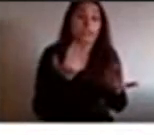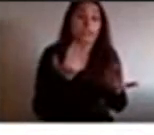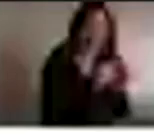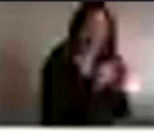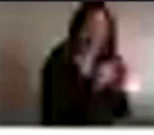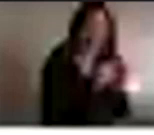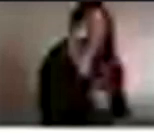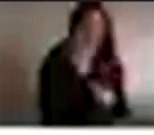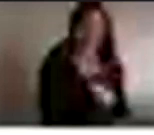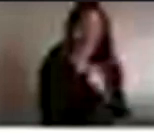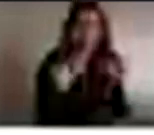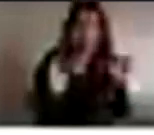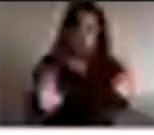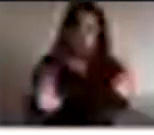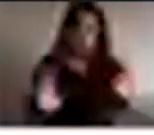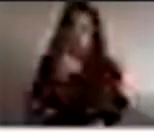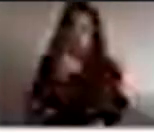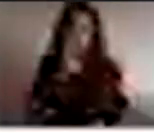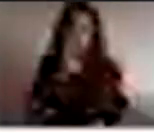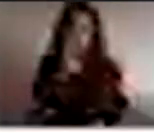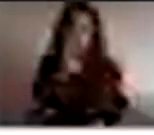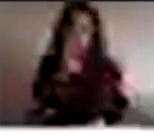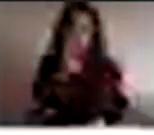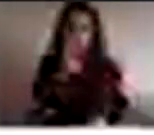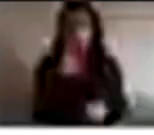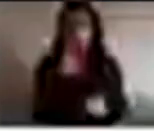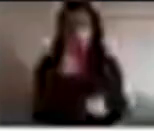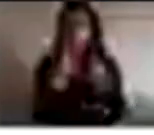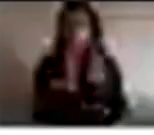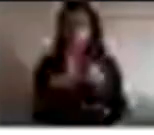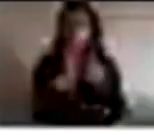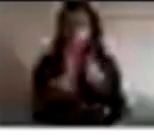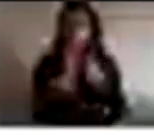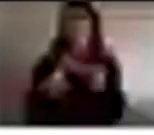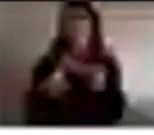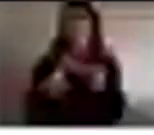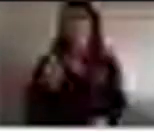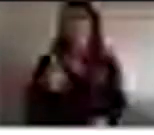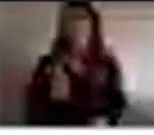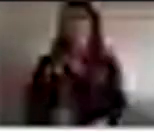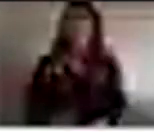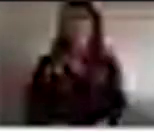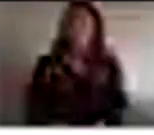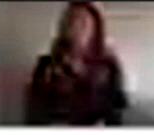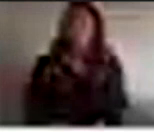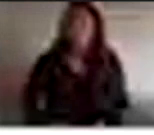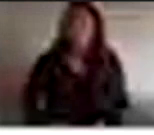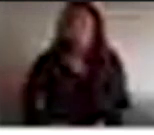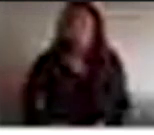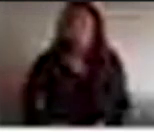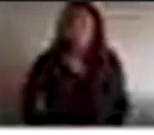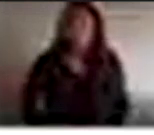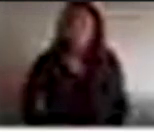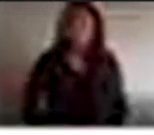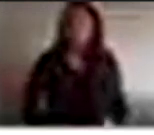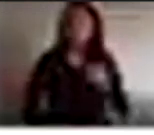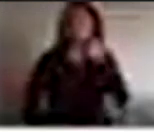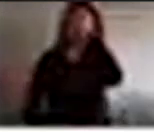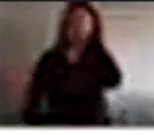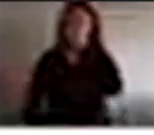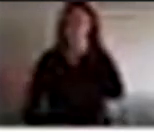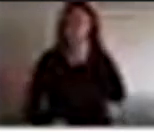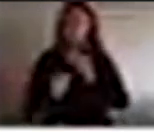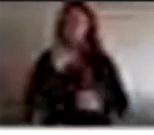¿tú tienes alguna pregunta para Campo Elías? Sí, y de pronto también para Constanza, porque aquí digamos